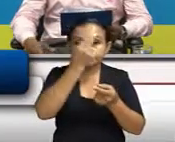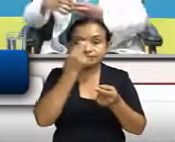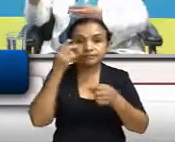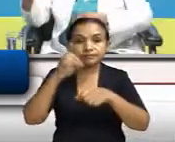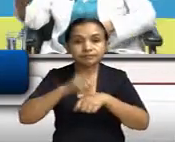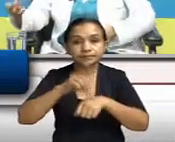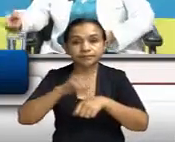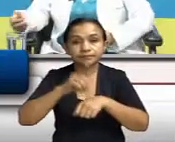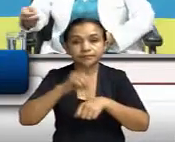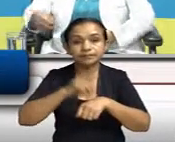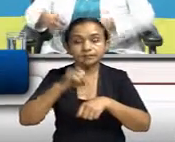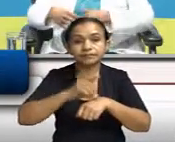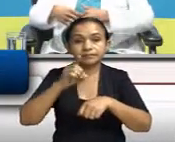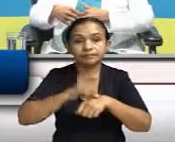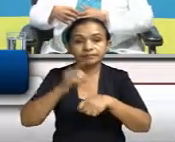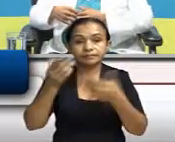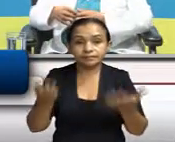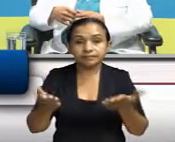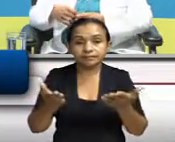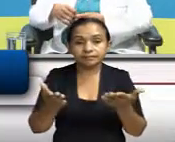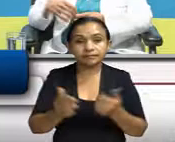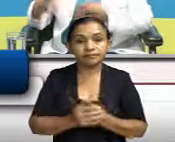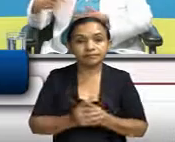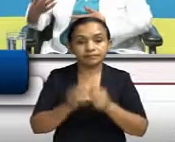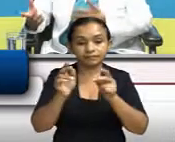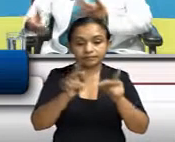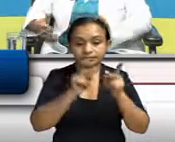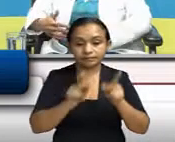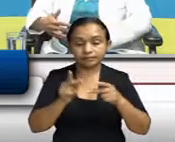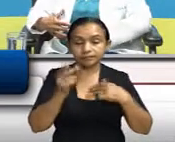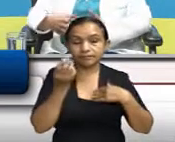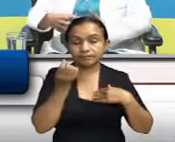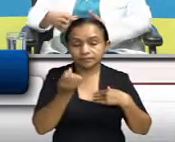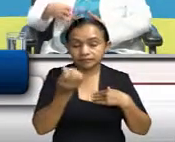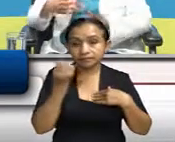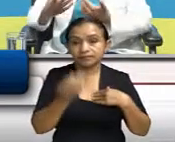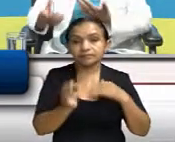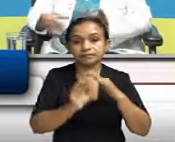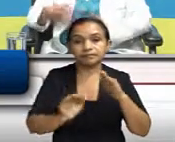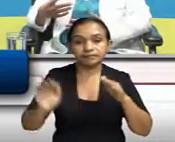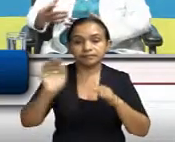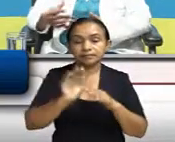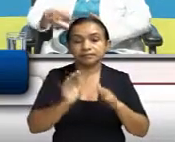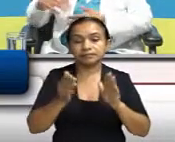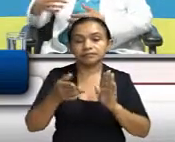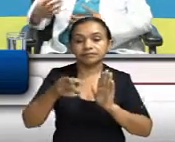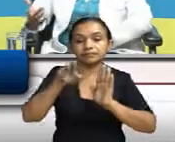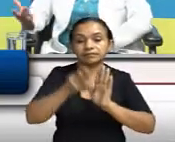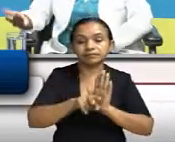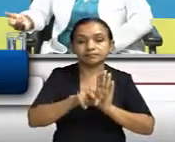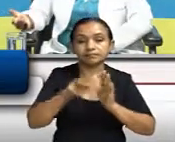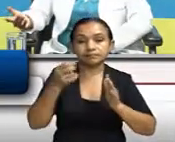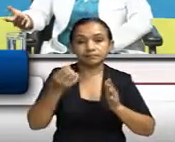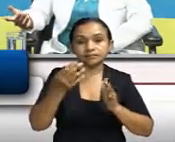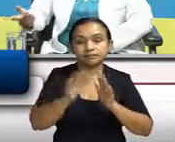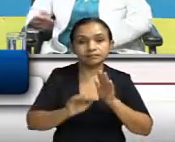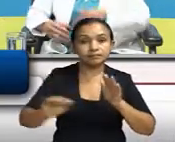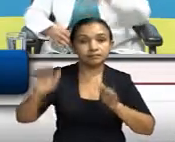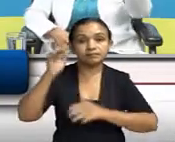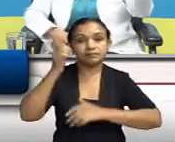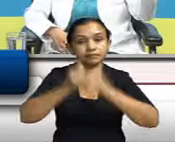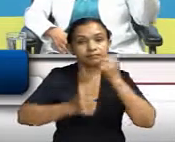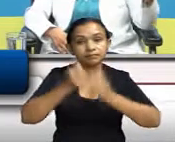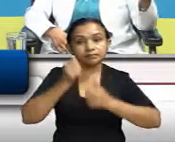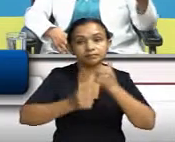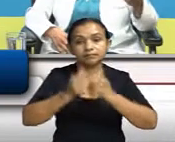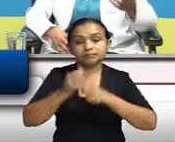ver si es más severo. Es decir, si la persona está teniendo más frecuentes los dolores, en reposo, más intenso, eso indica mayor severidad. Entonces,